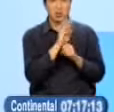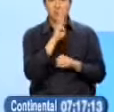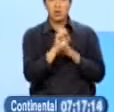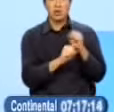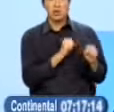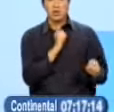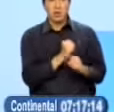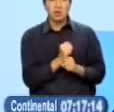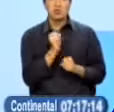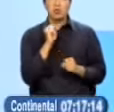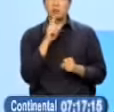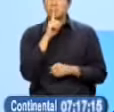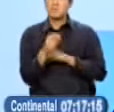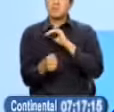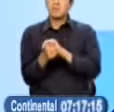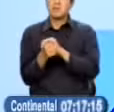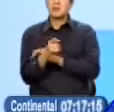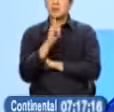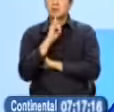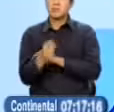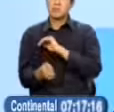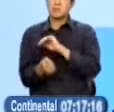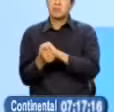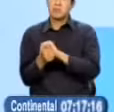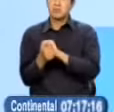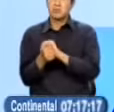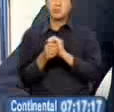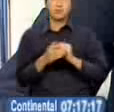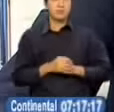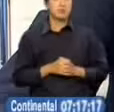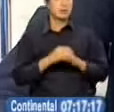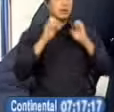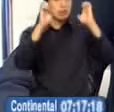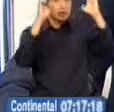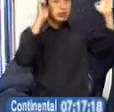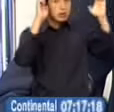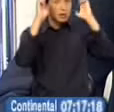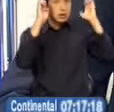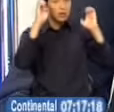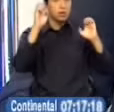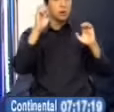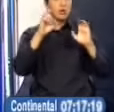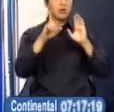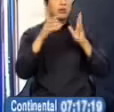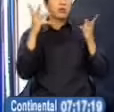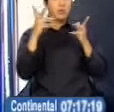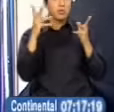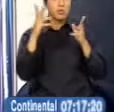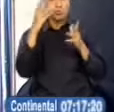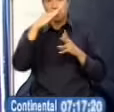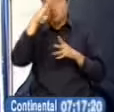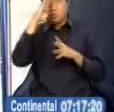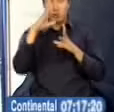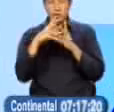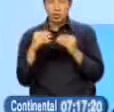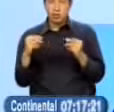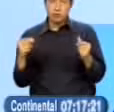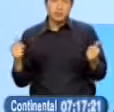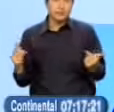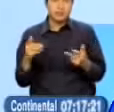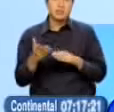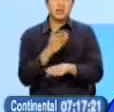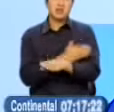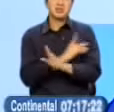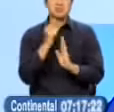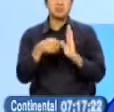literalmente escondió en eeuu julián trato de joya derivada en una política migratoria para despoblar cuba dice usted es una nación no